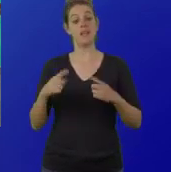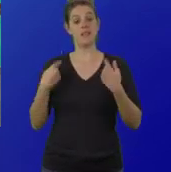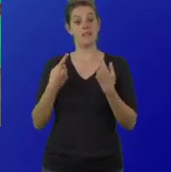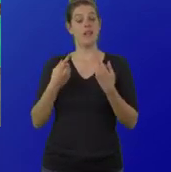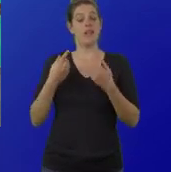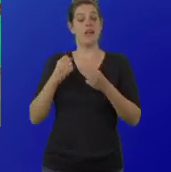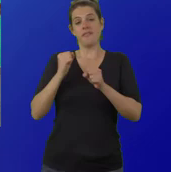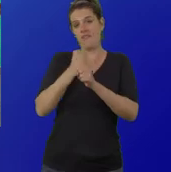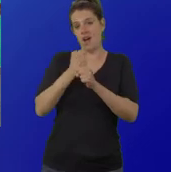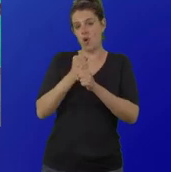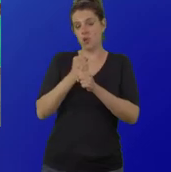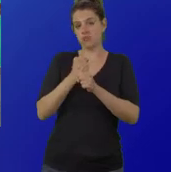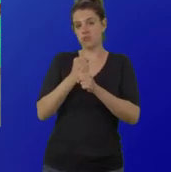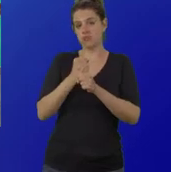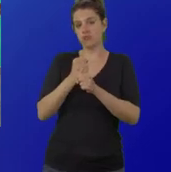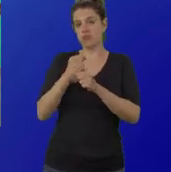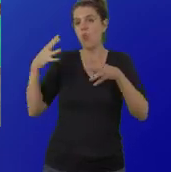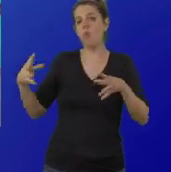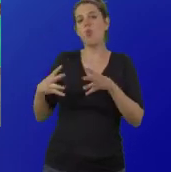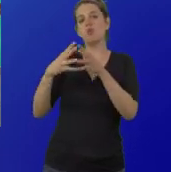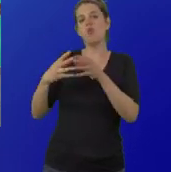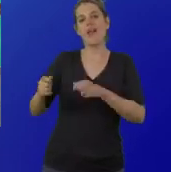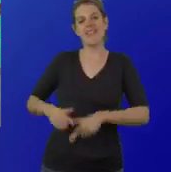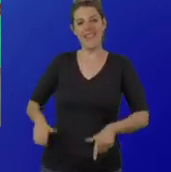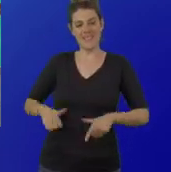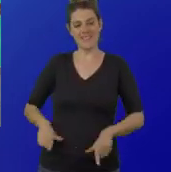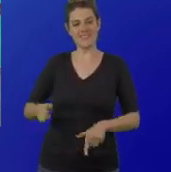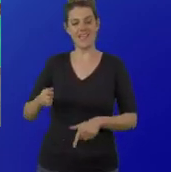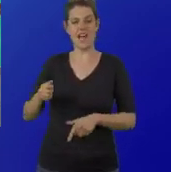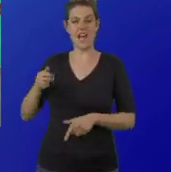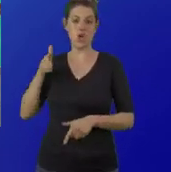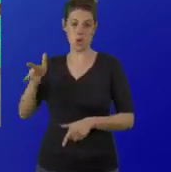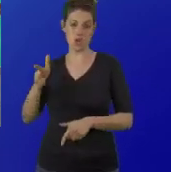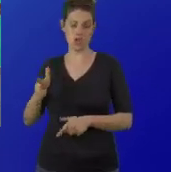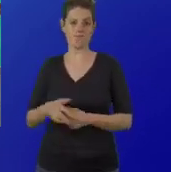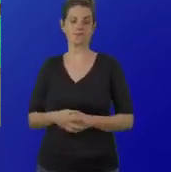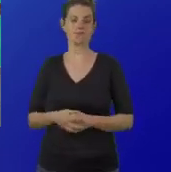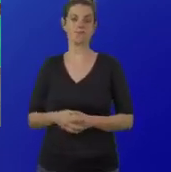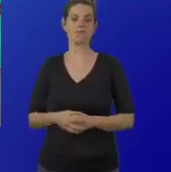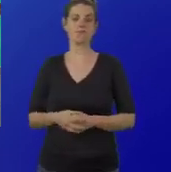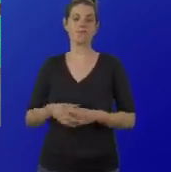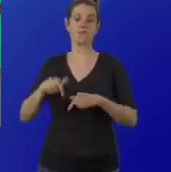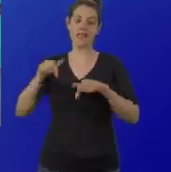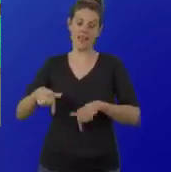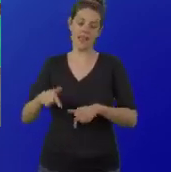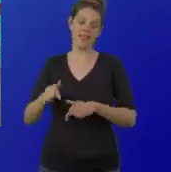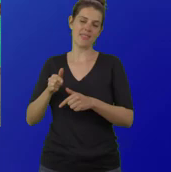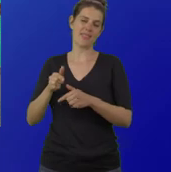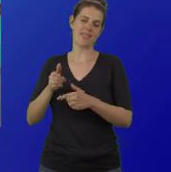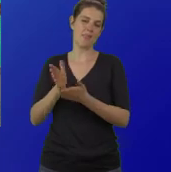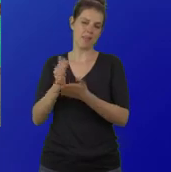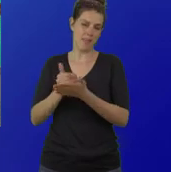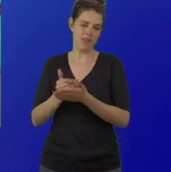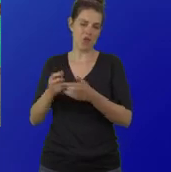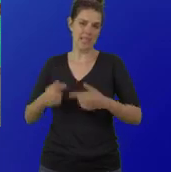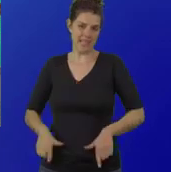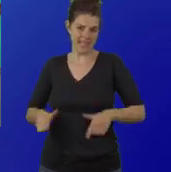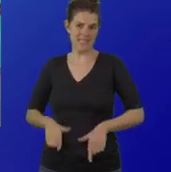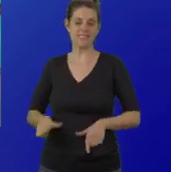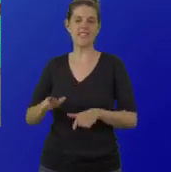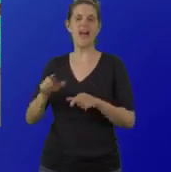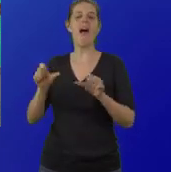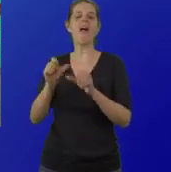trabajo en comunidad con la Intendencia de Rocha, este gobierno departamental tiene lo que se llama los